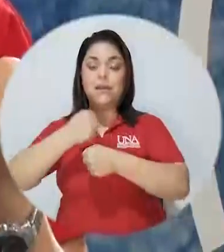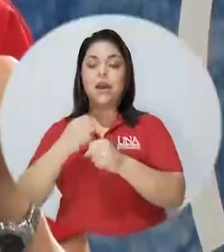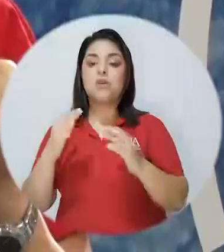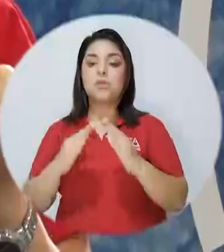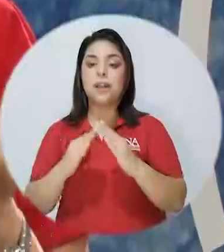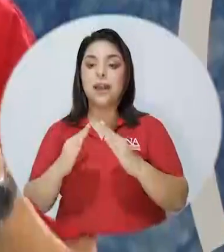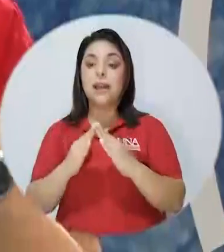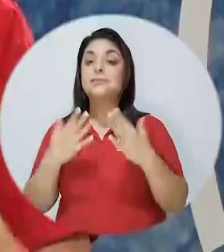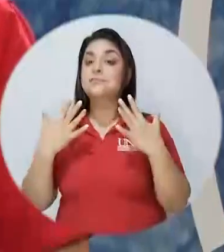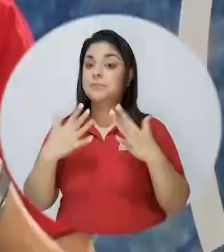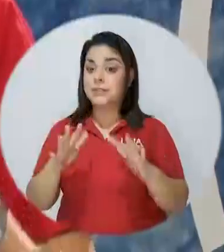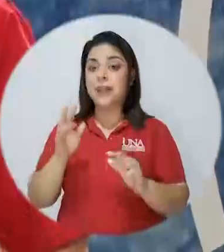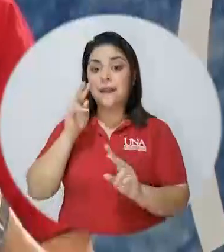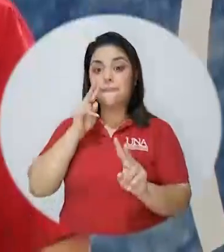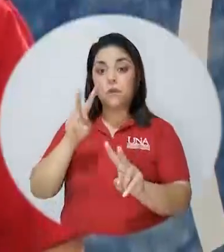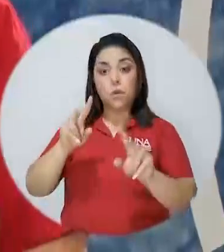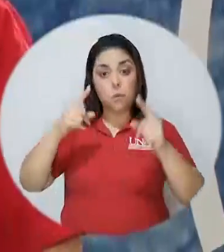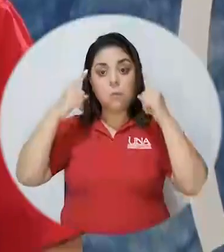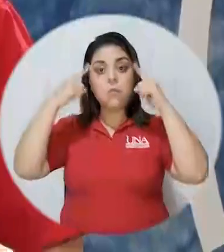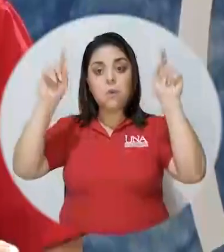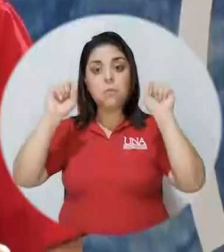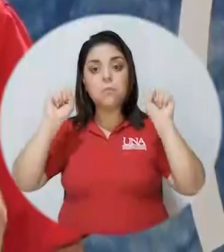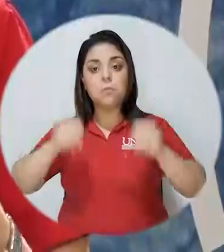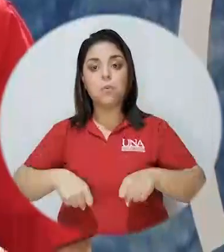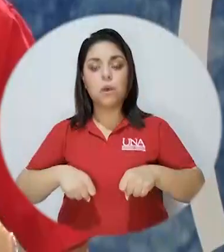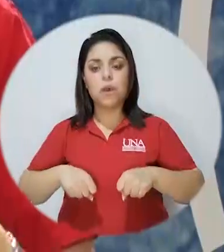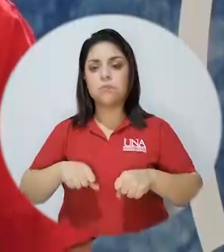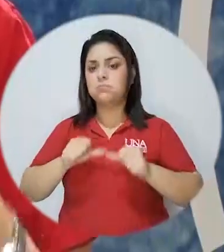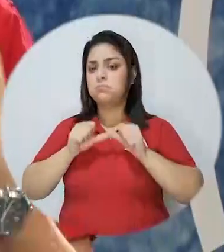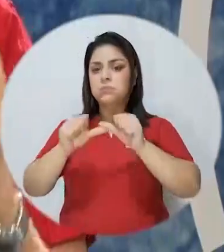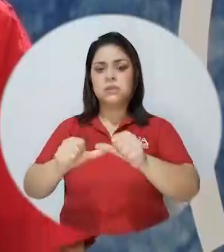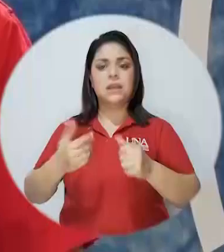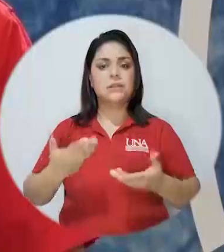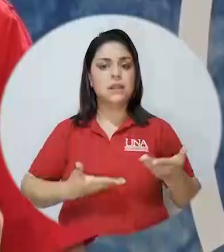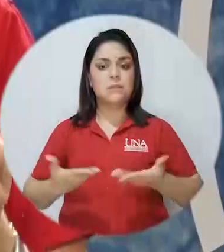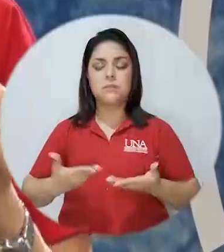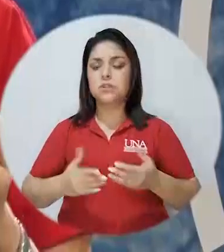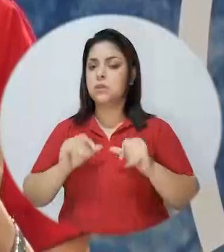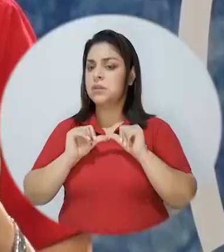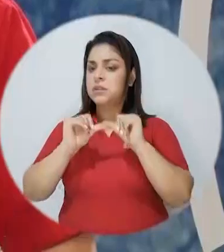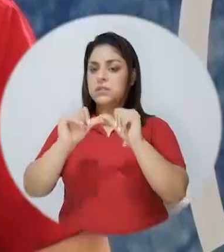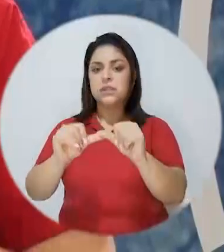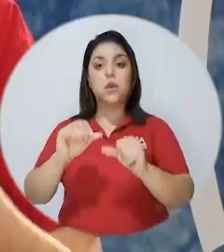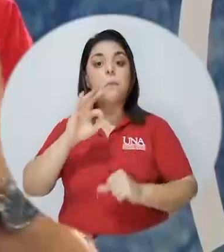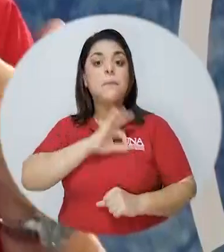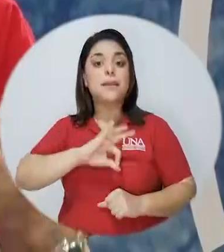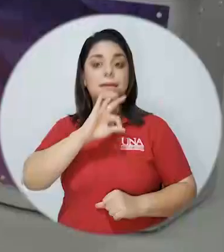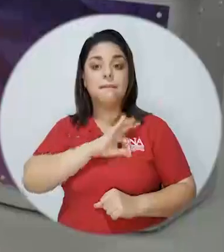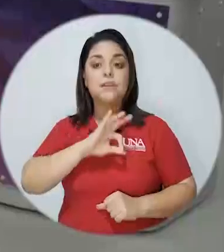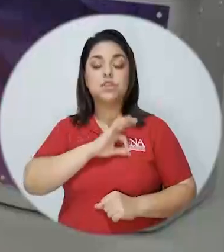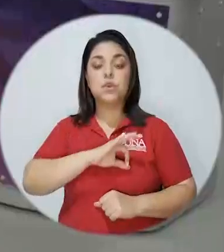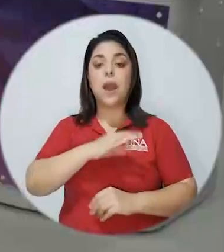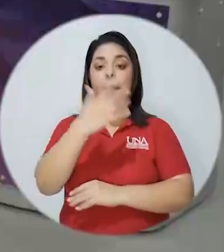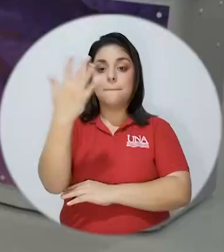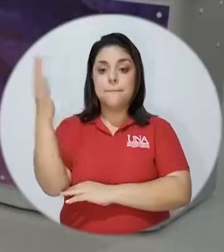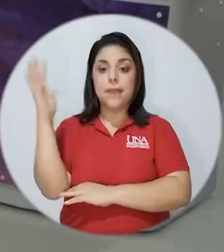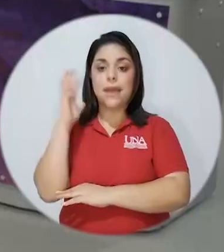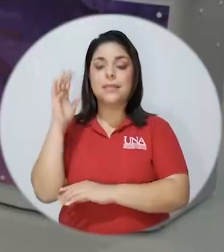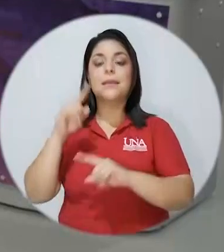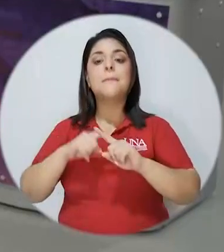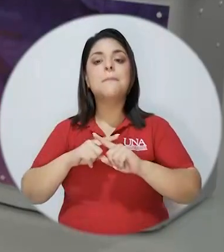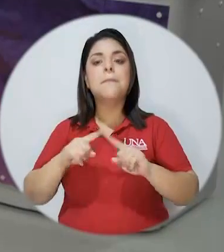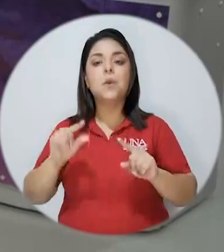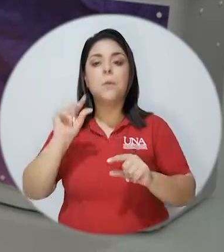casa. Ya se vio que sí se puede hacer, ya se vio que el servicio se mantiene, ya se vio que el ambiente se beneficia,